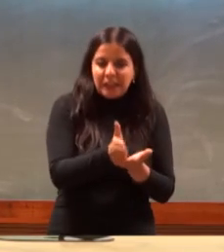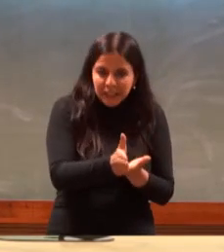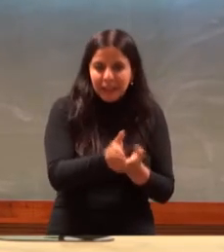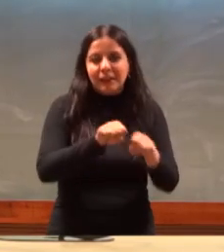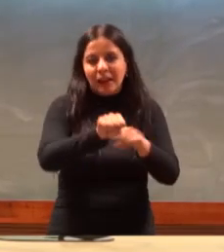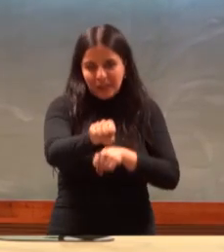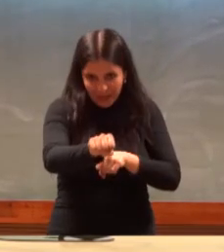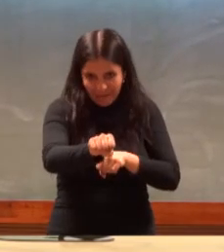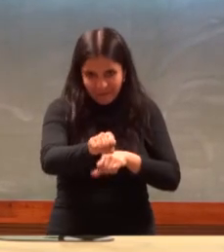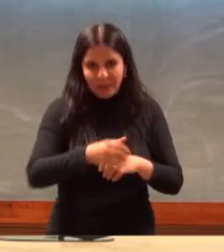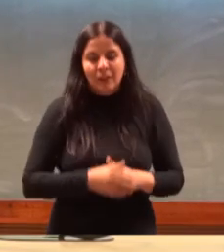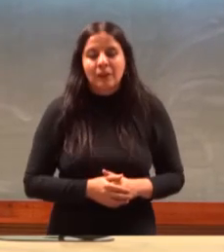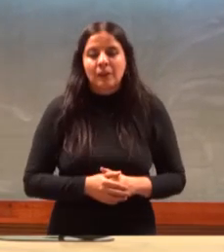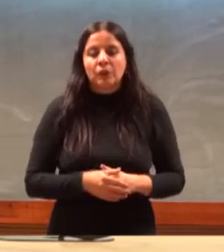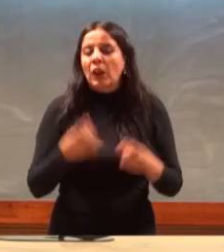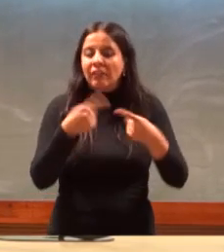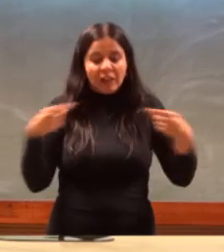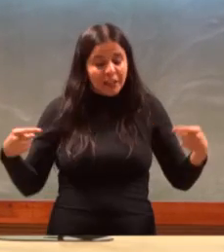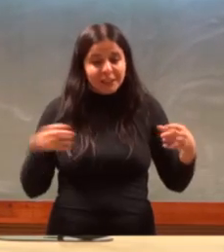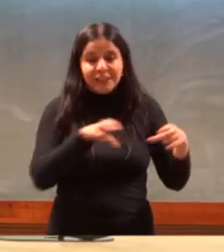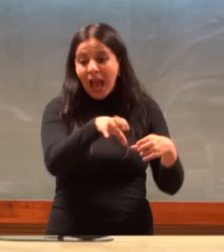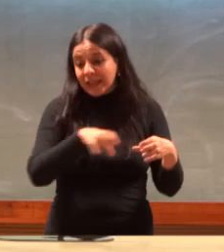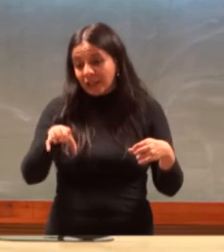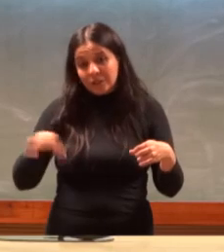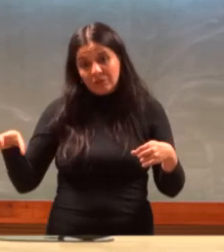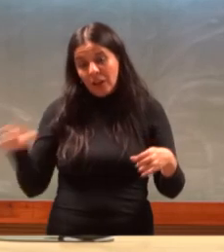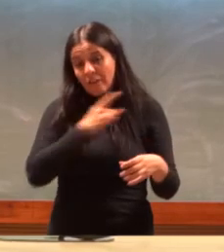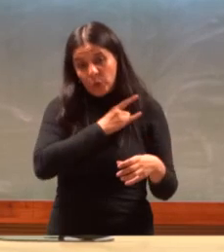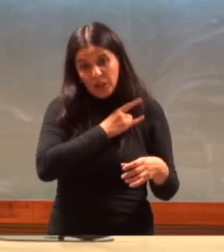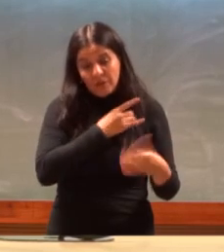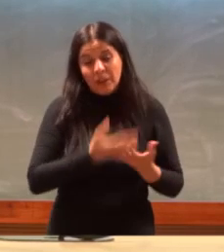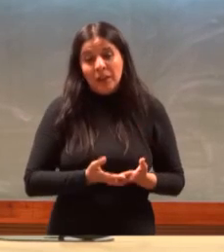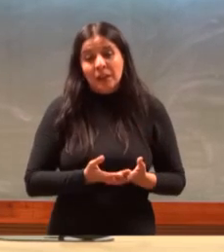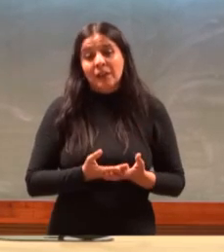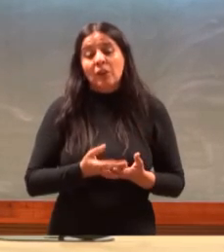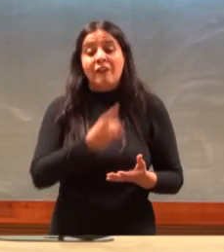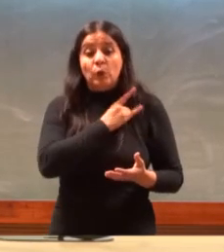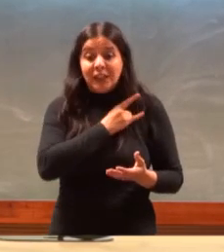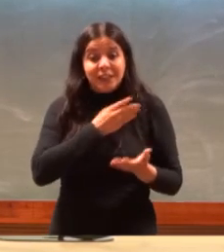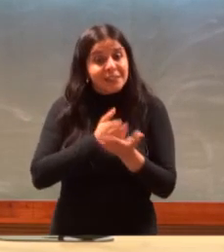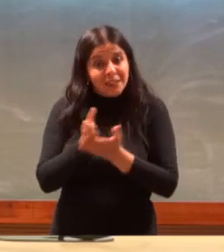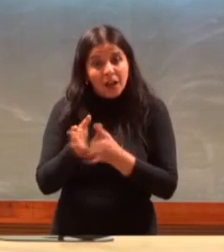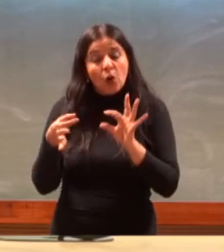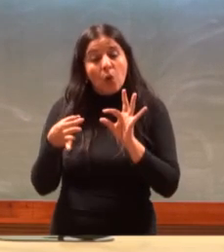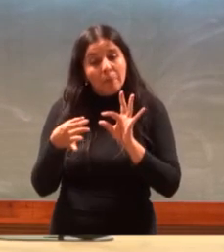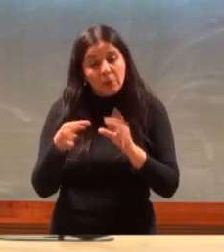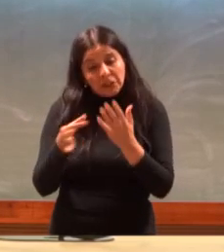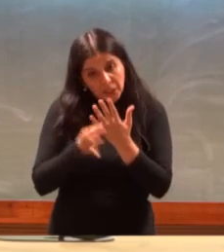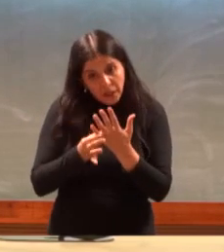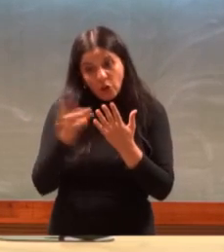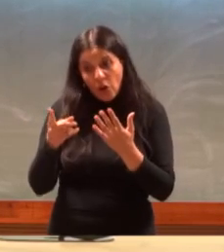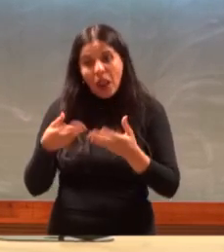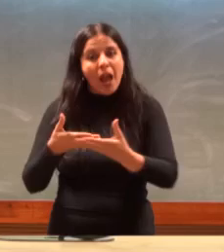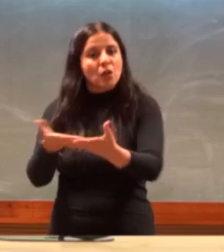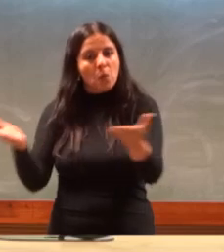académicas y áreas que componen la facultad y una facultad que siga comprometida con la comunidad en la defensa de los valores democráticos los